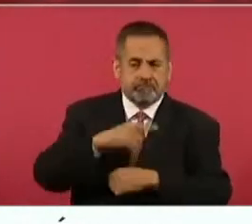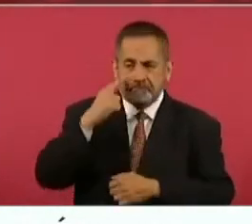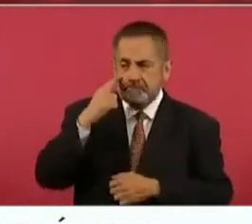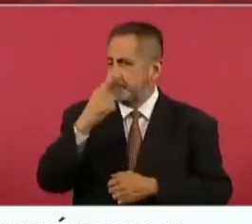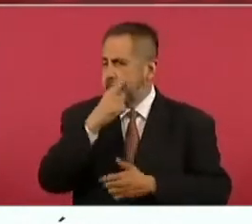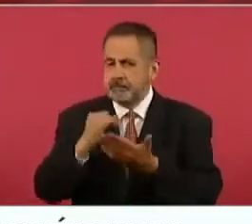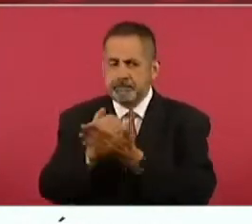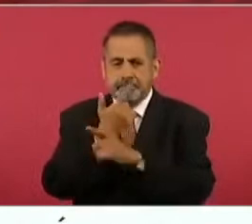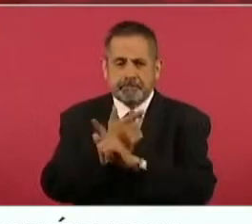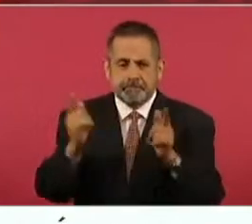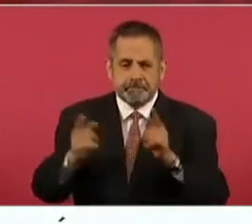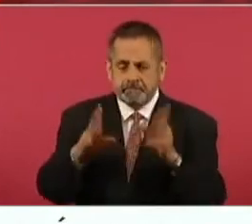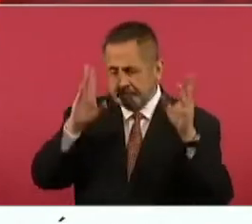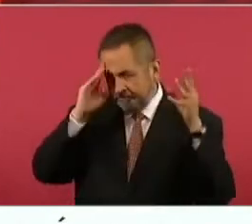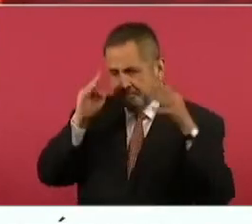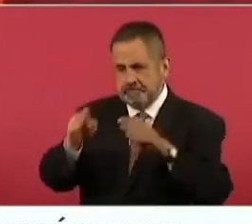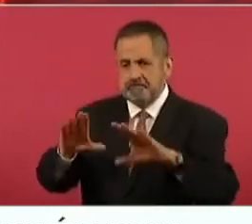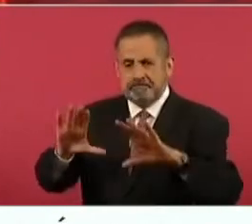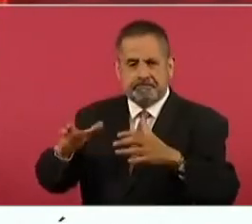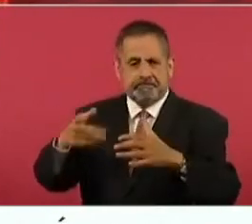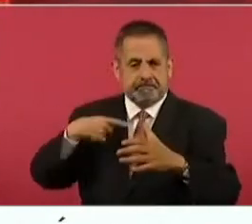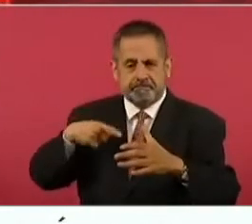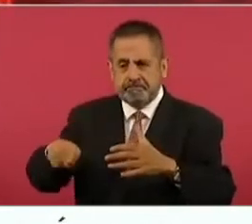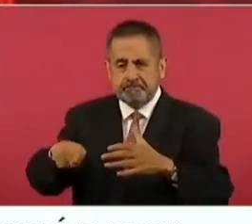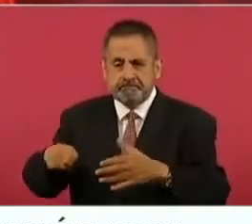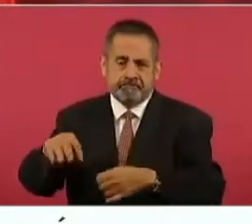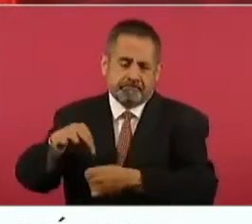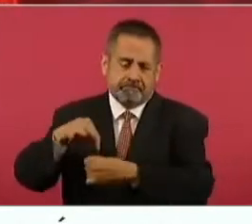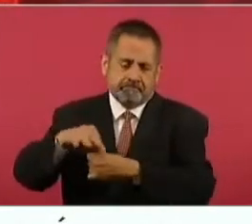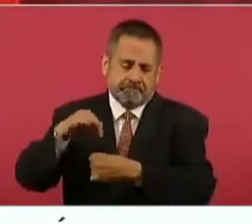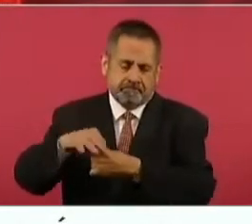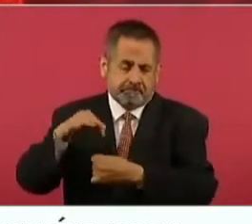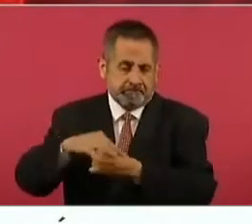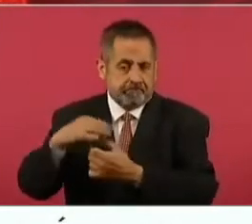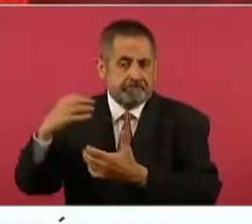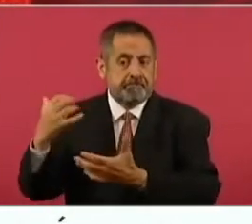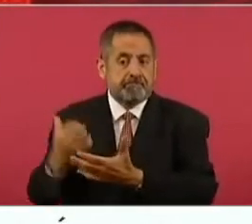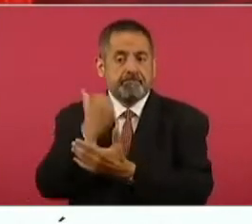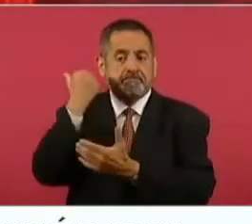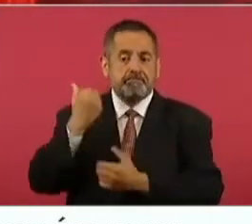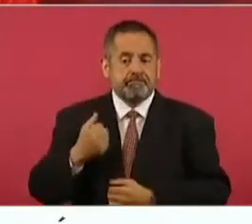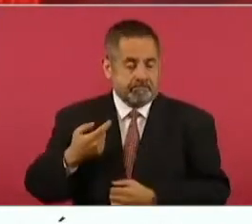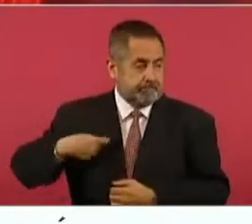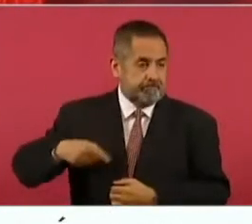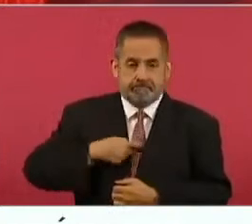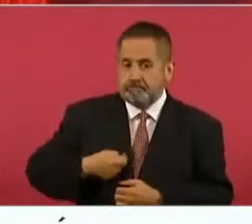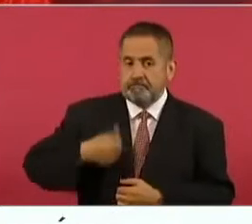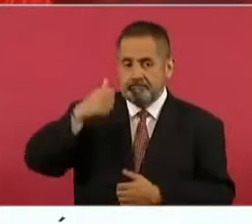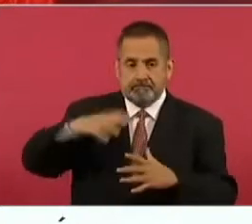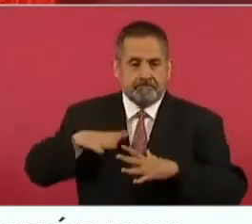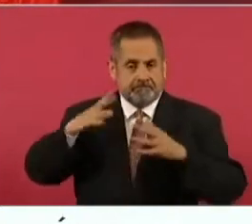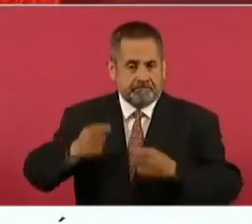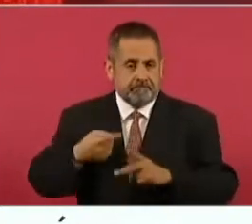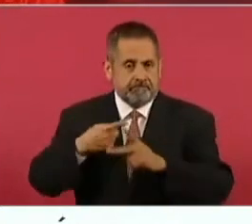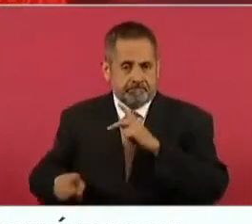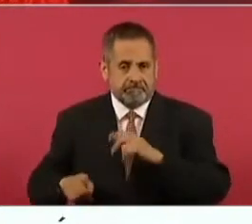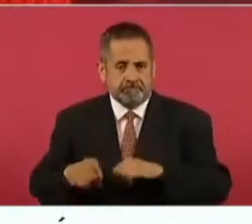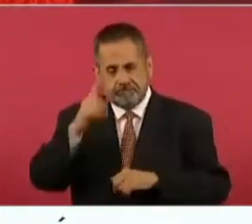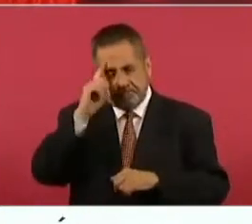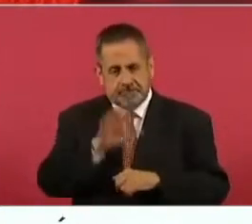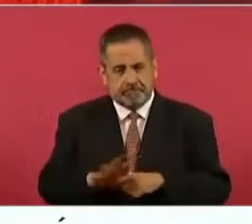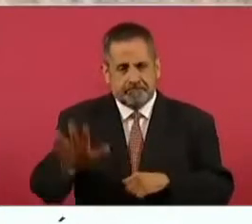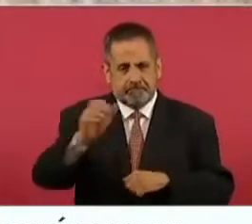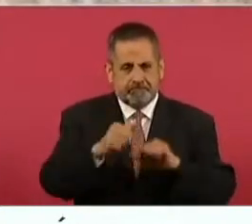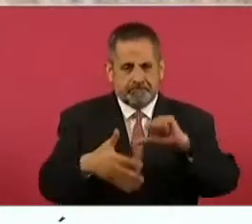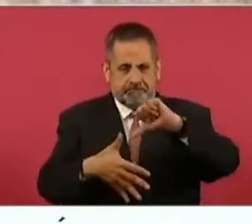democráticos con dimensión social en nuestra América, es decir, en América Latina y